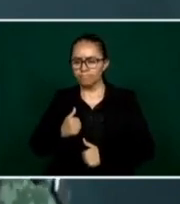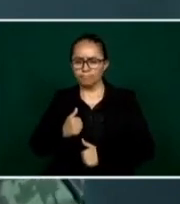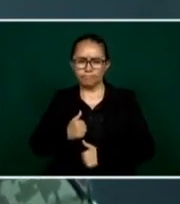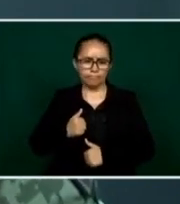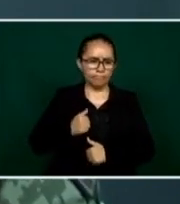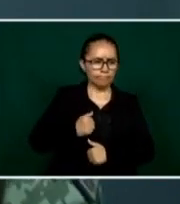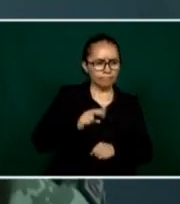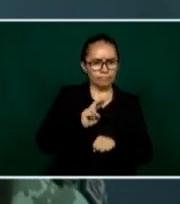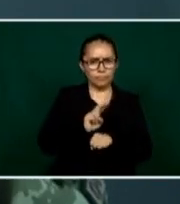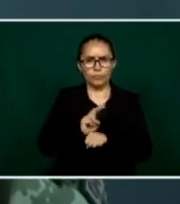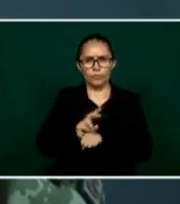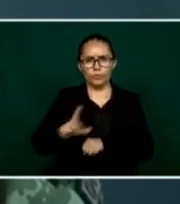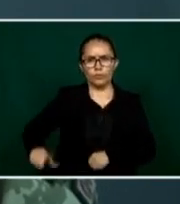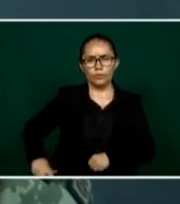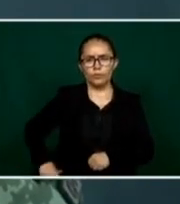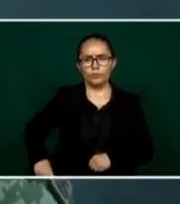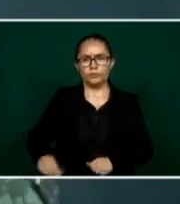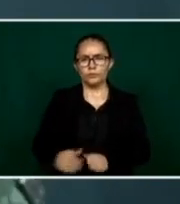gobierno. La que sigue, por favor.